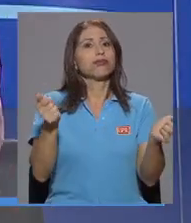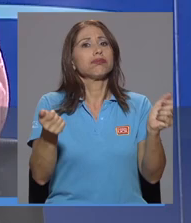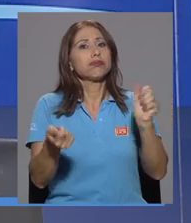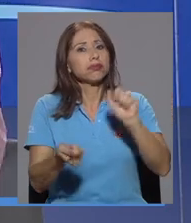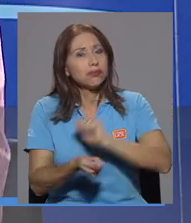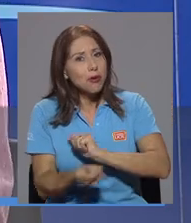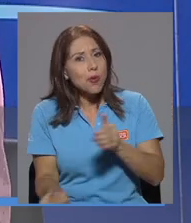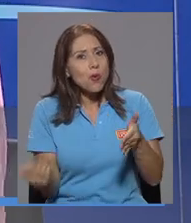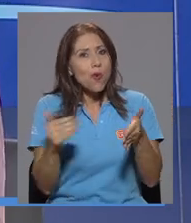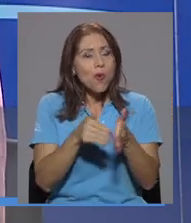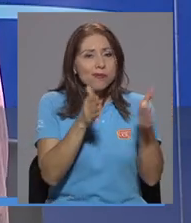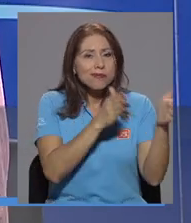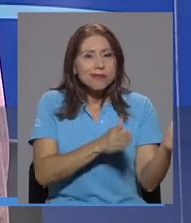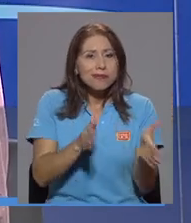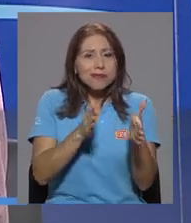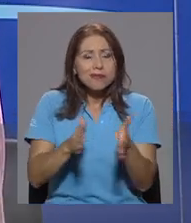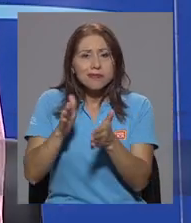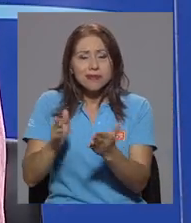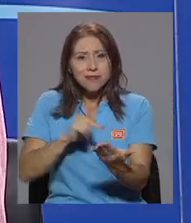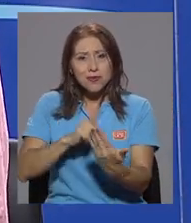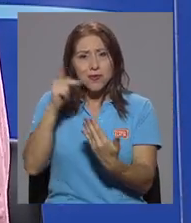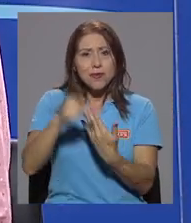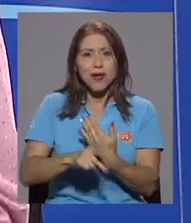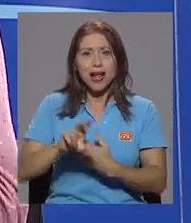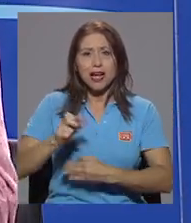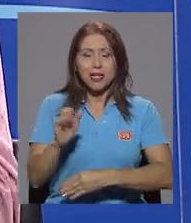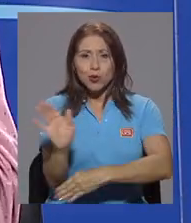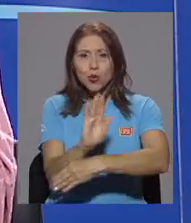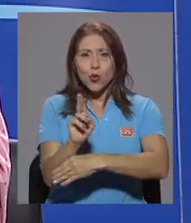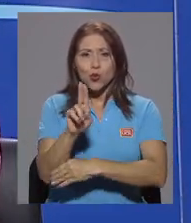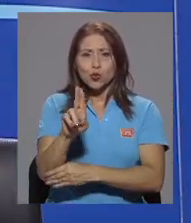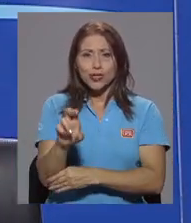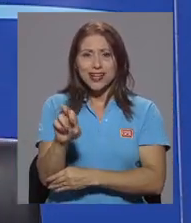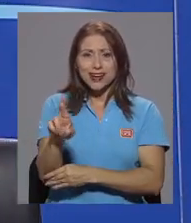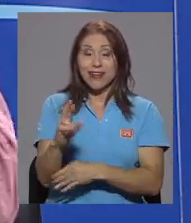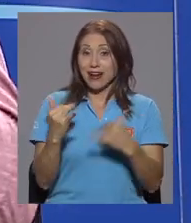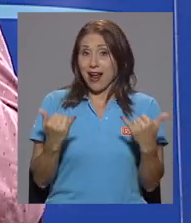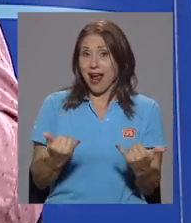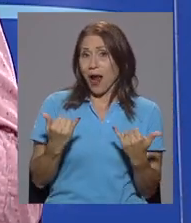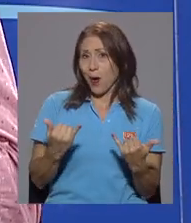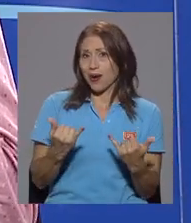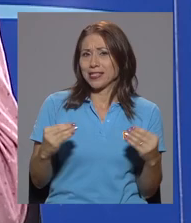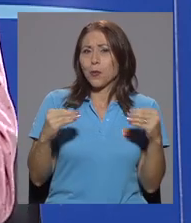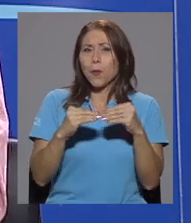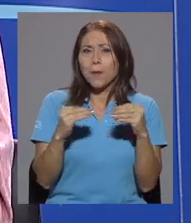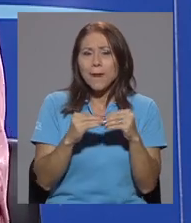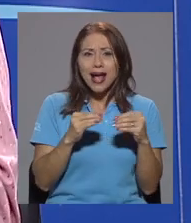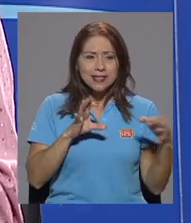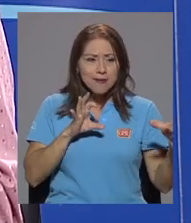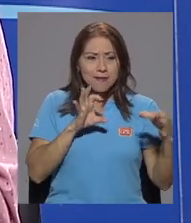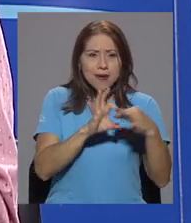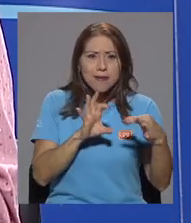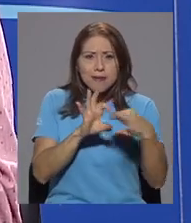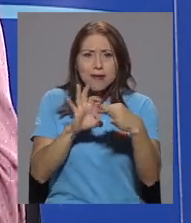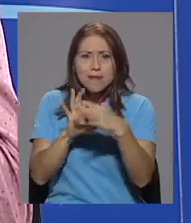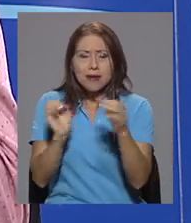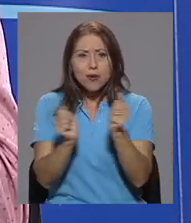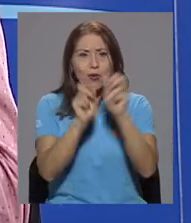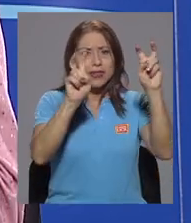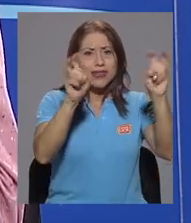reordenamiento en la programación de canal ocr ahora va a ser una cuestión un poco más temática y ciertas innovaciones